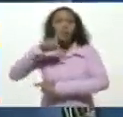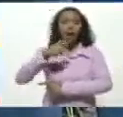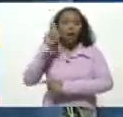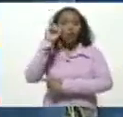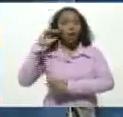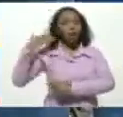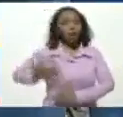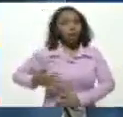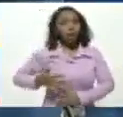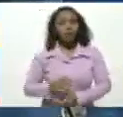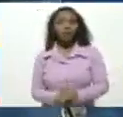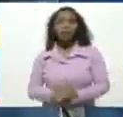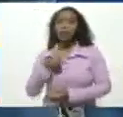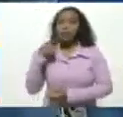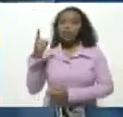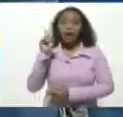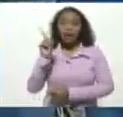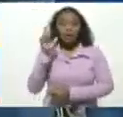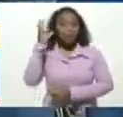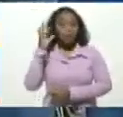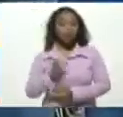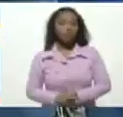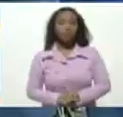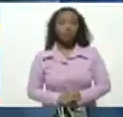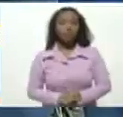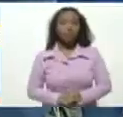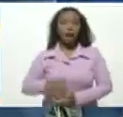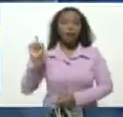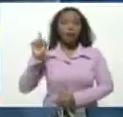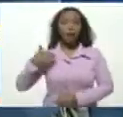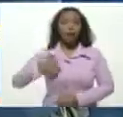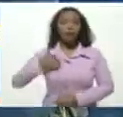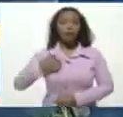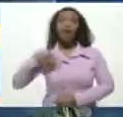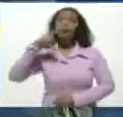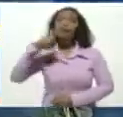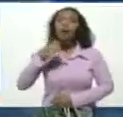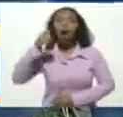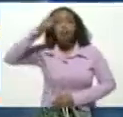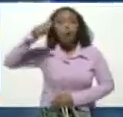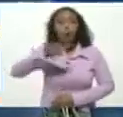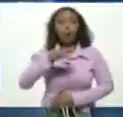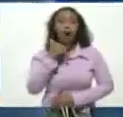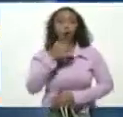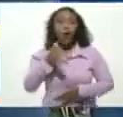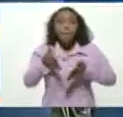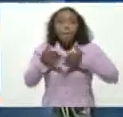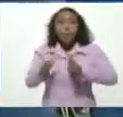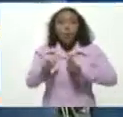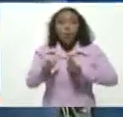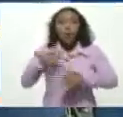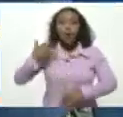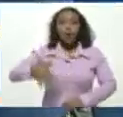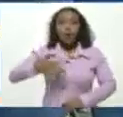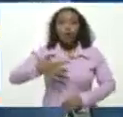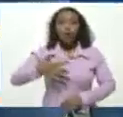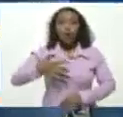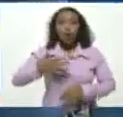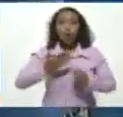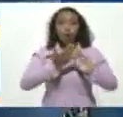derecho. Decía Evita Perón en Argentina. De la necesidad del pueblo nacen sus derechos. Sí, y de la